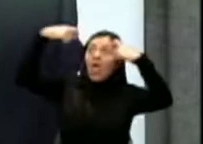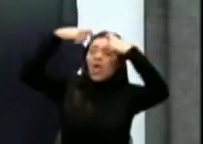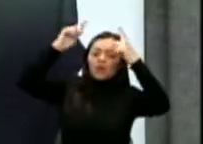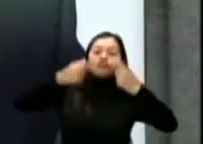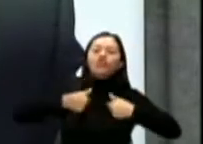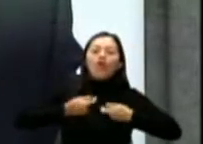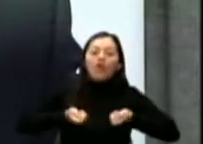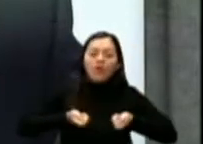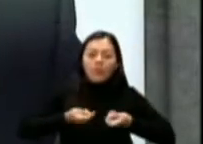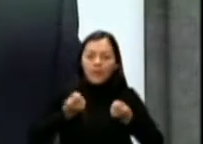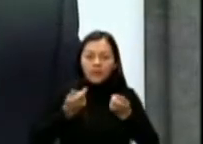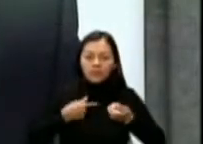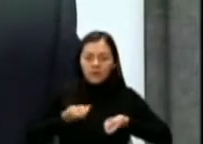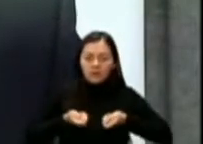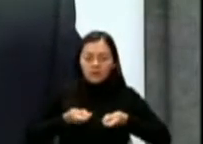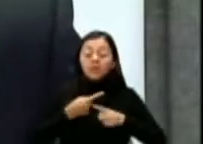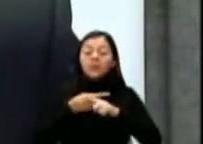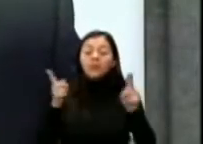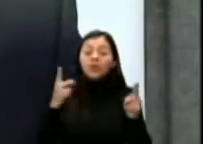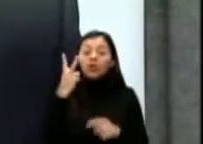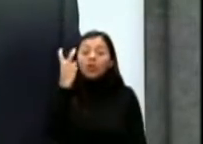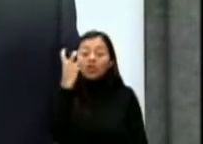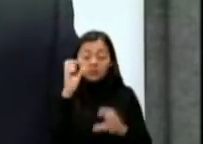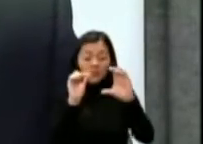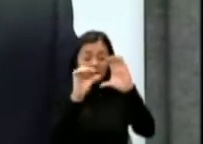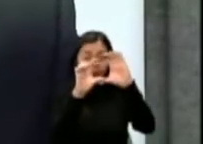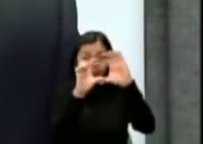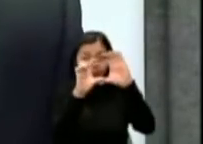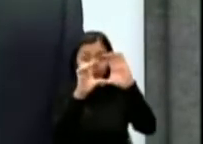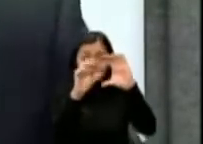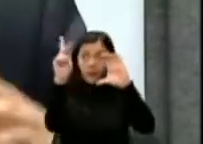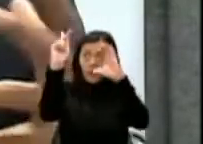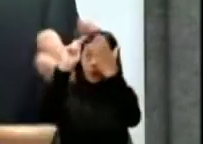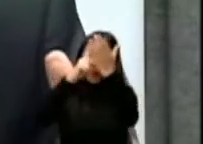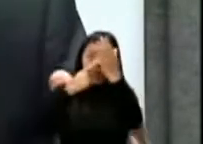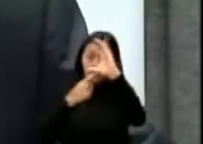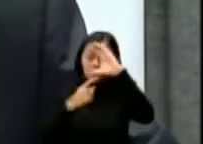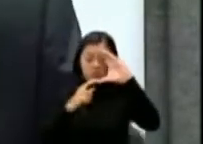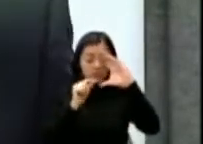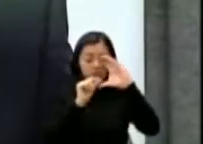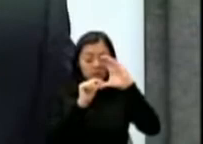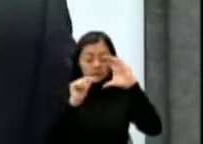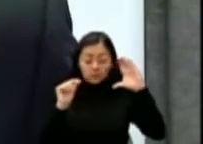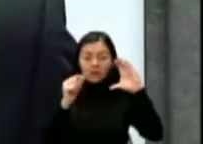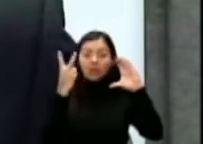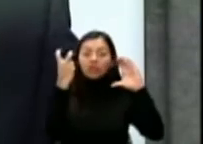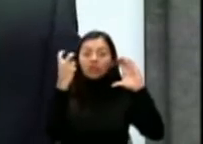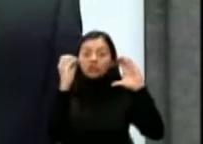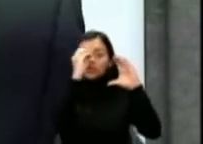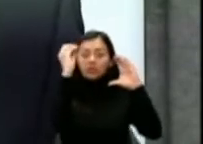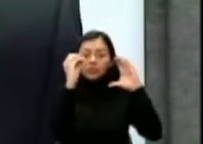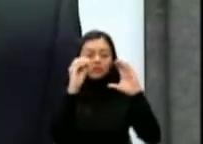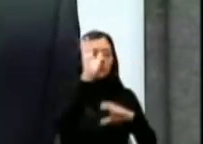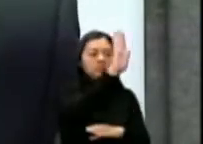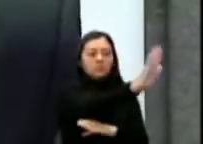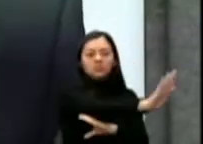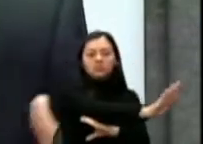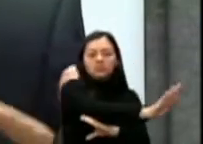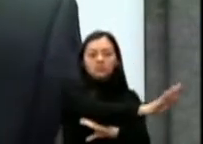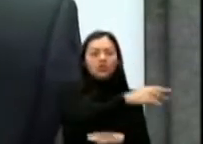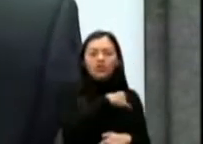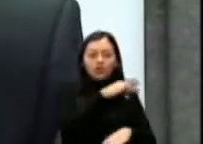de las expresiones petroleras privadas se queda para desarrollo local ahí surgen obras de los distintos ministerios